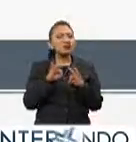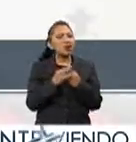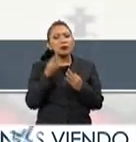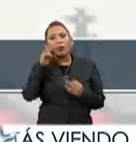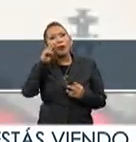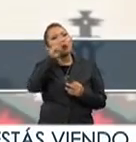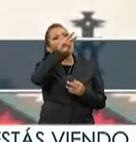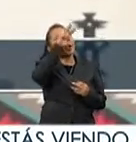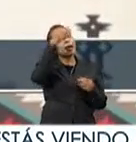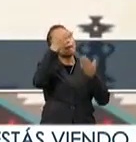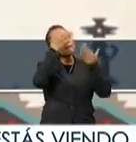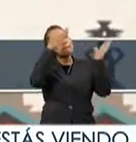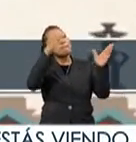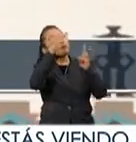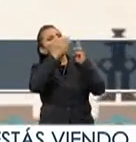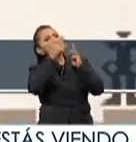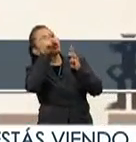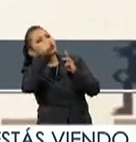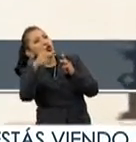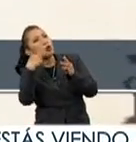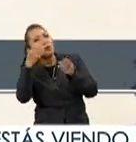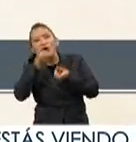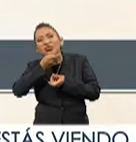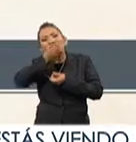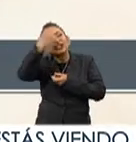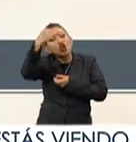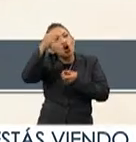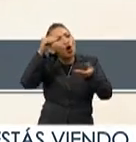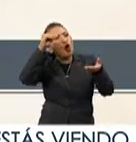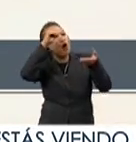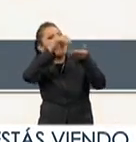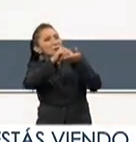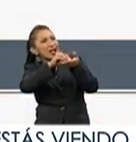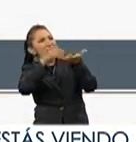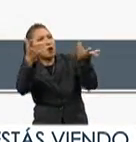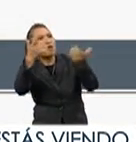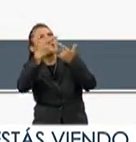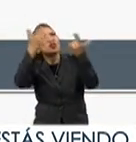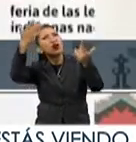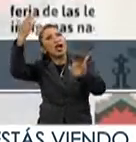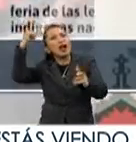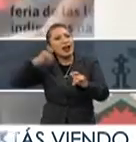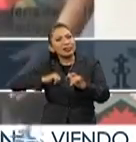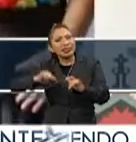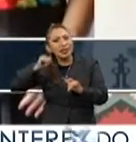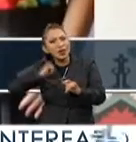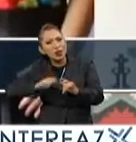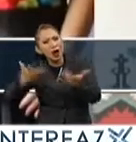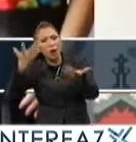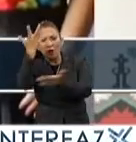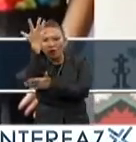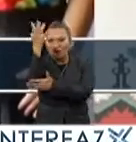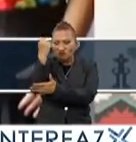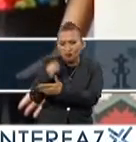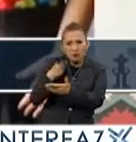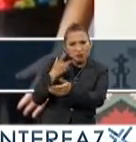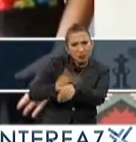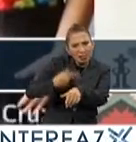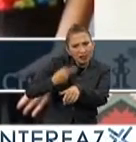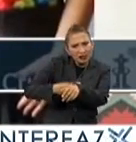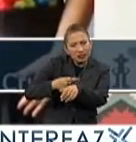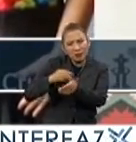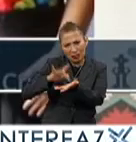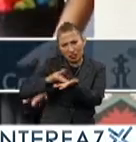mirar al mundo, de nombrarlo, es traer saberes ancestrales como la herbolaria, como